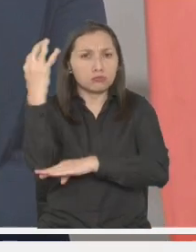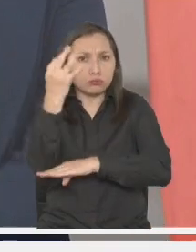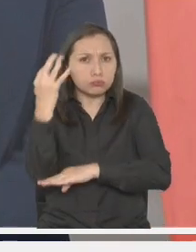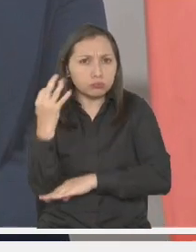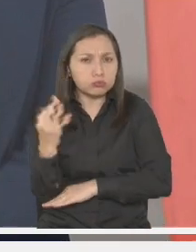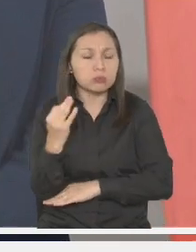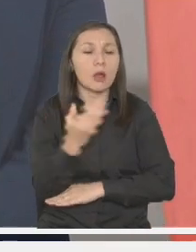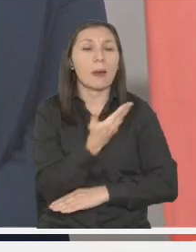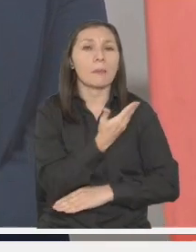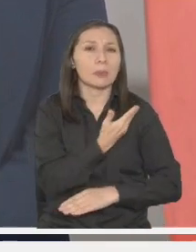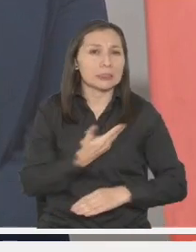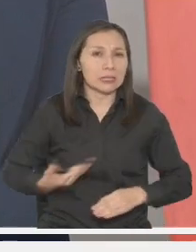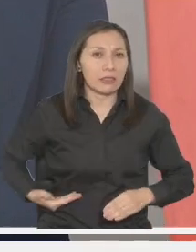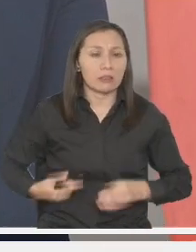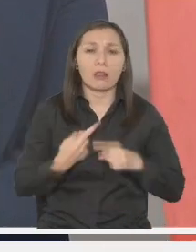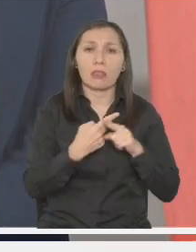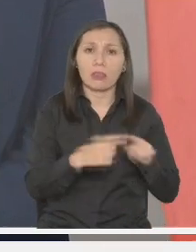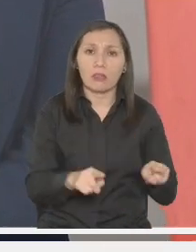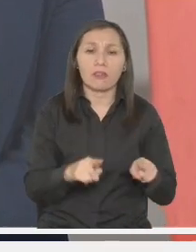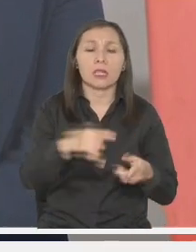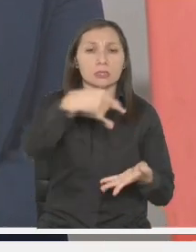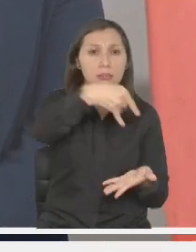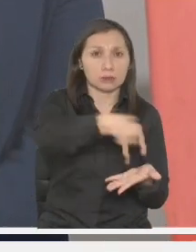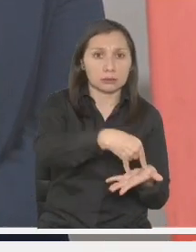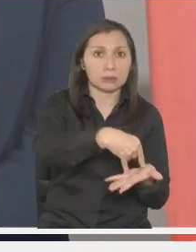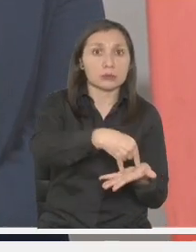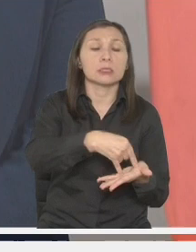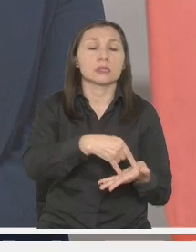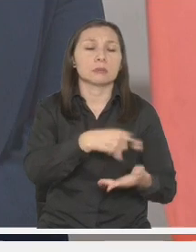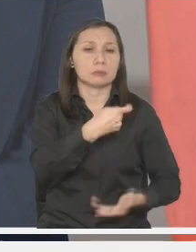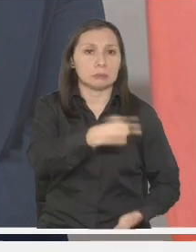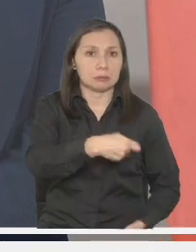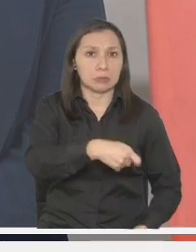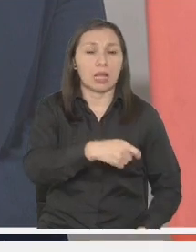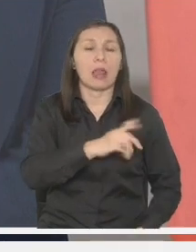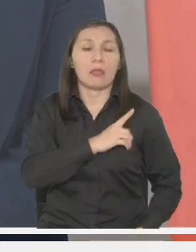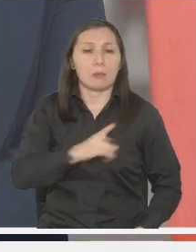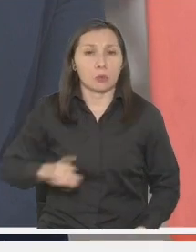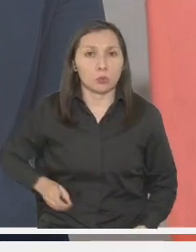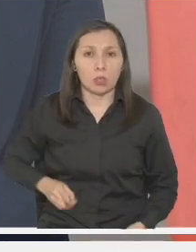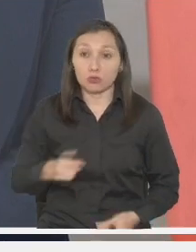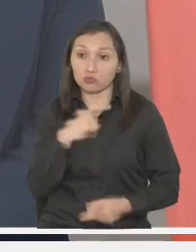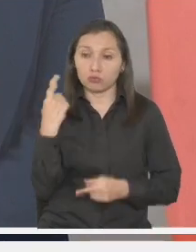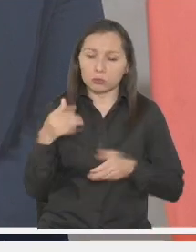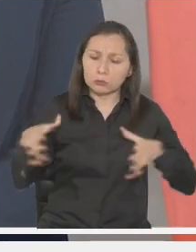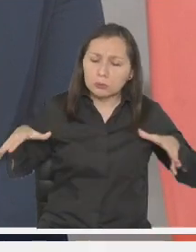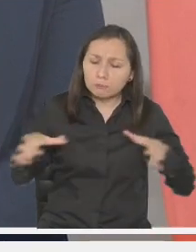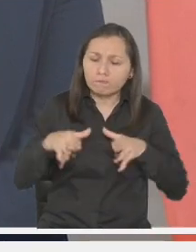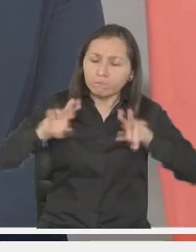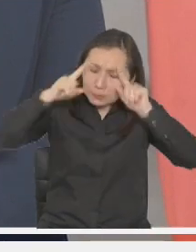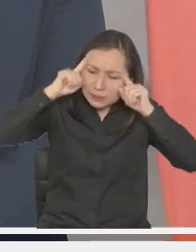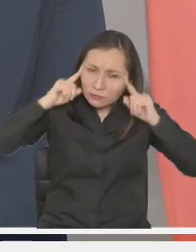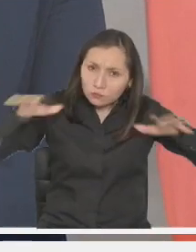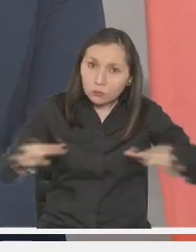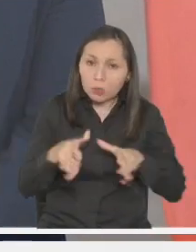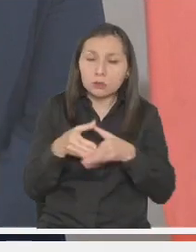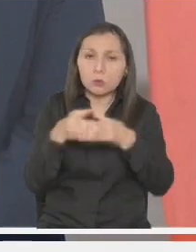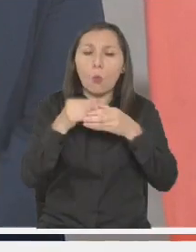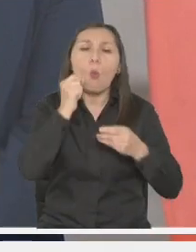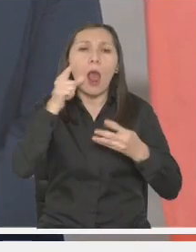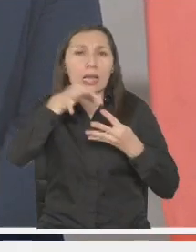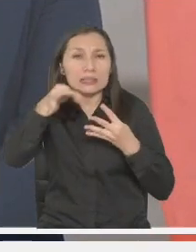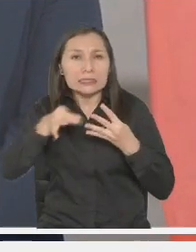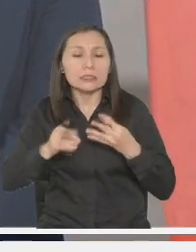con presidentes de ambas cámaras con el objeto de hacer un esfuerzo en común para fijar una agenda de prioridades que no